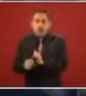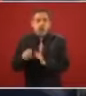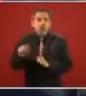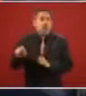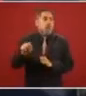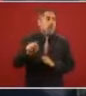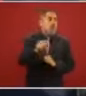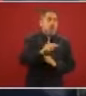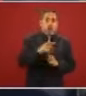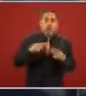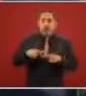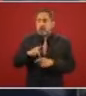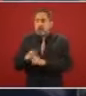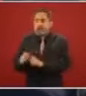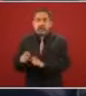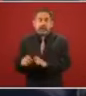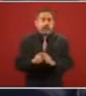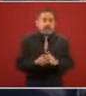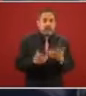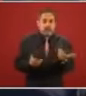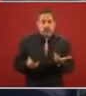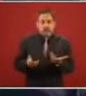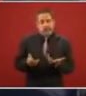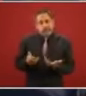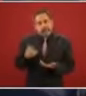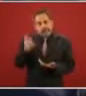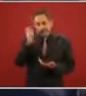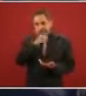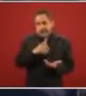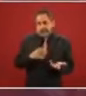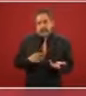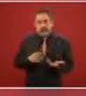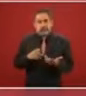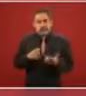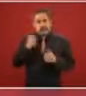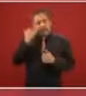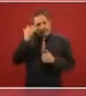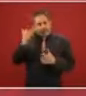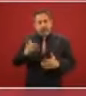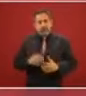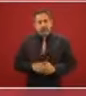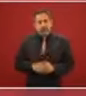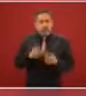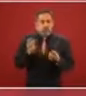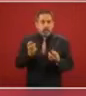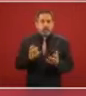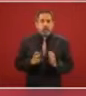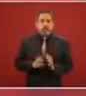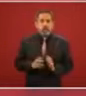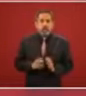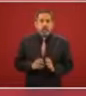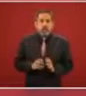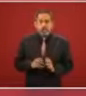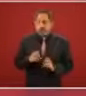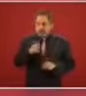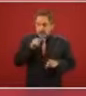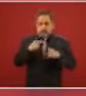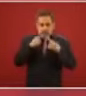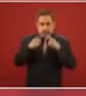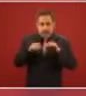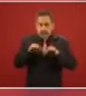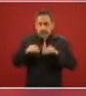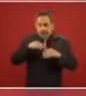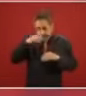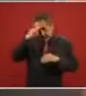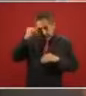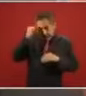los pueblos y nos lleva mucho tiempo. Por eso estamos construyendo,